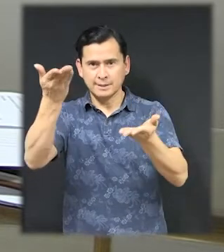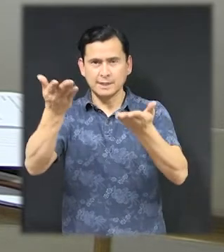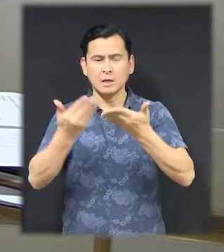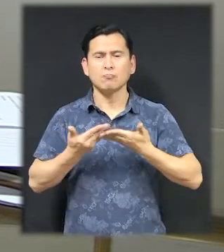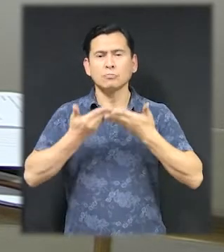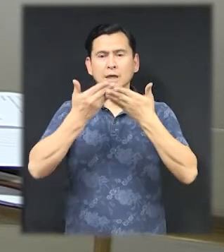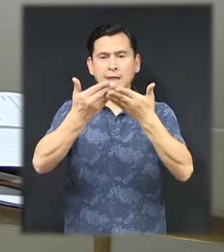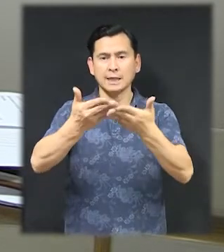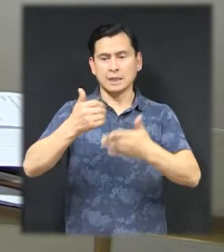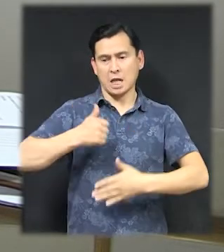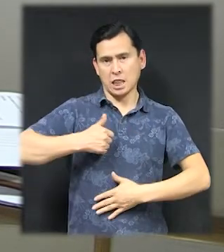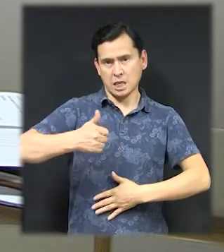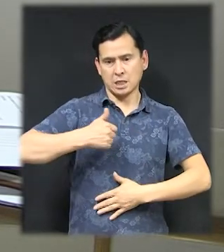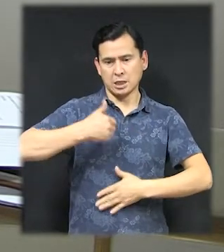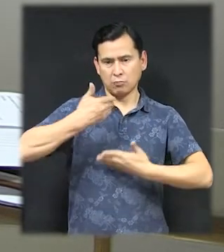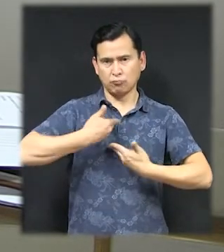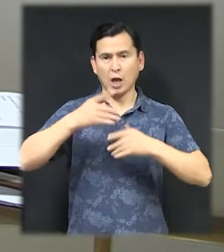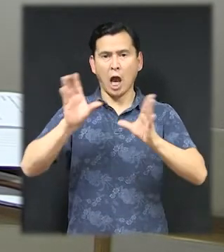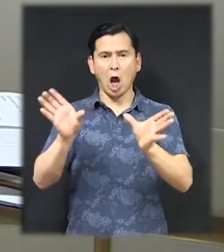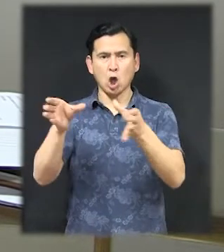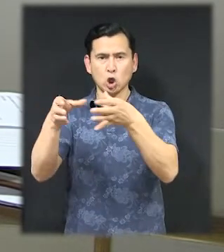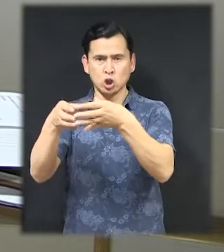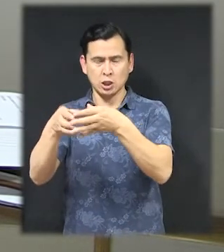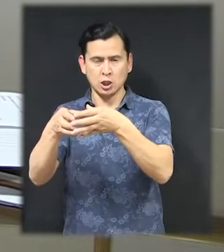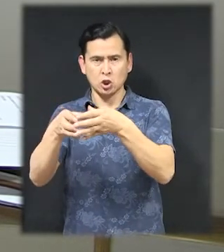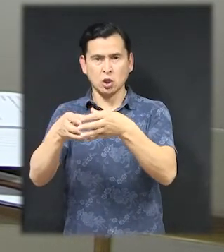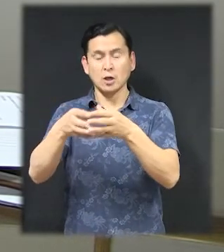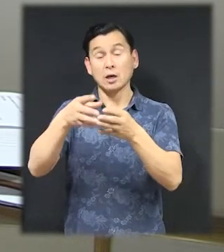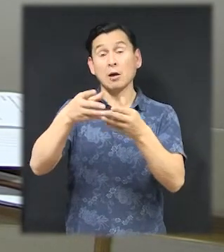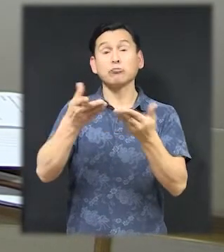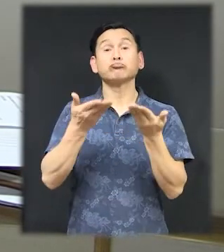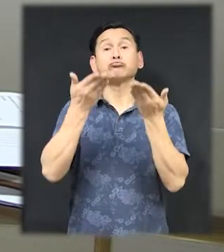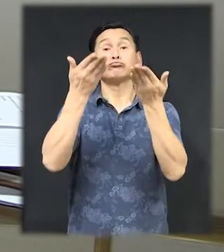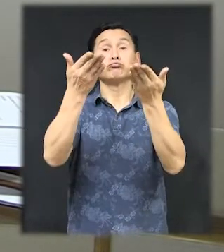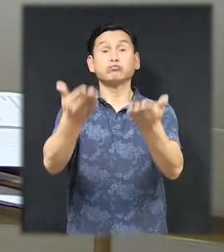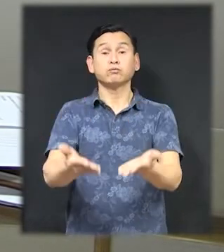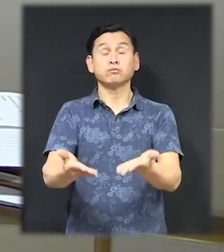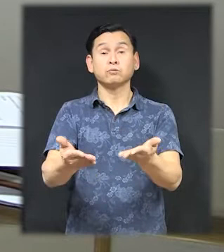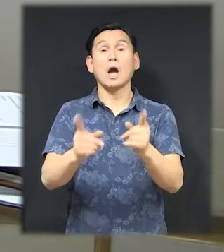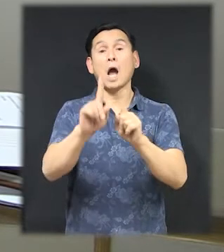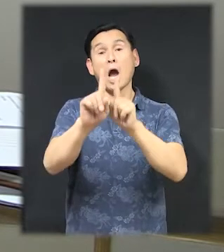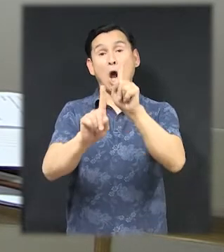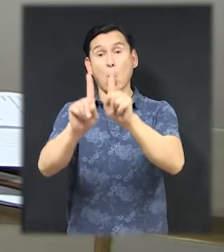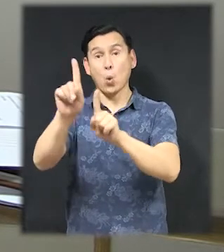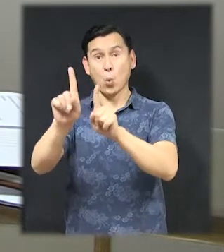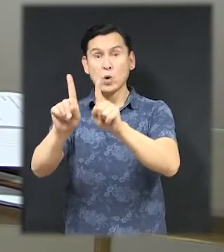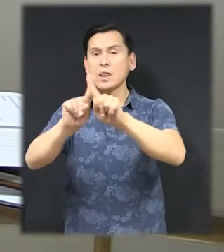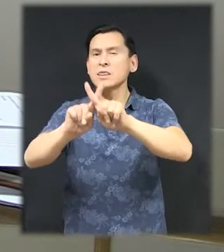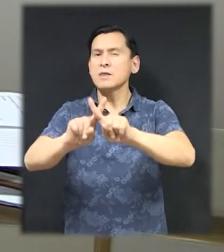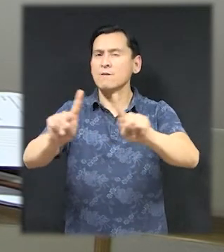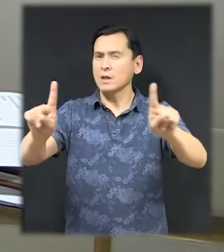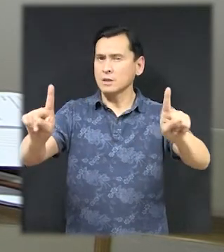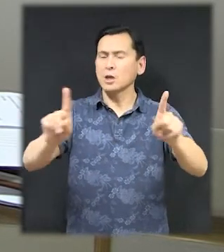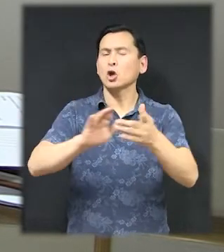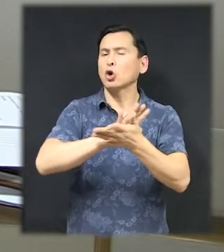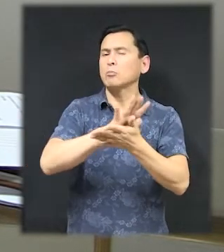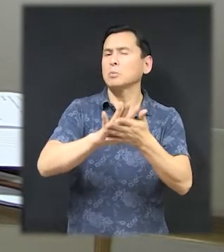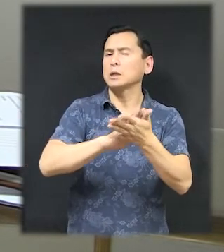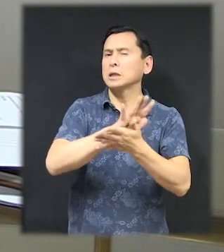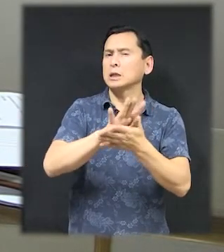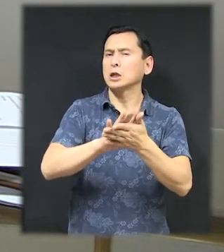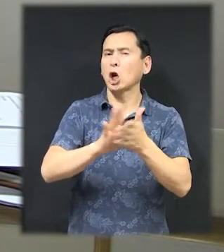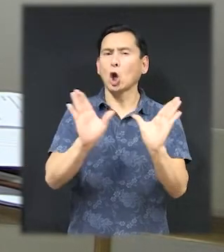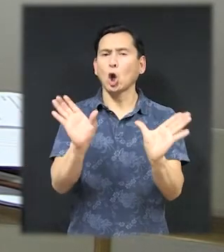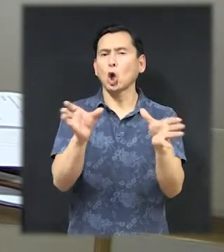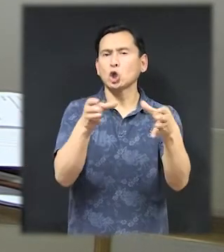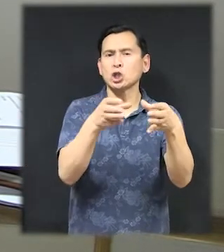COVID. Importante también en el ámbito del desarrollo hospitalario son las comunicaciones. Y las comunicaciones han